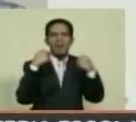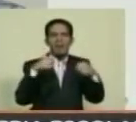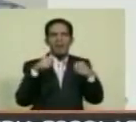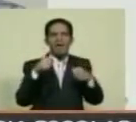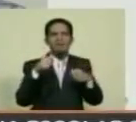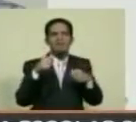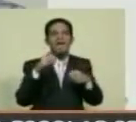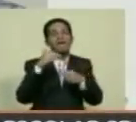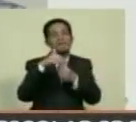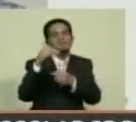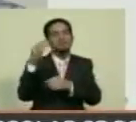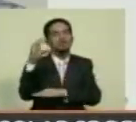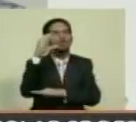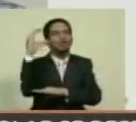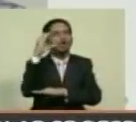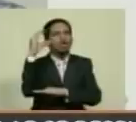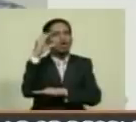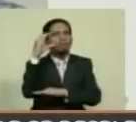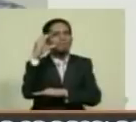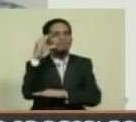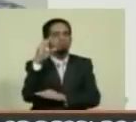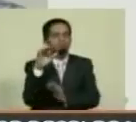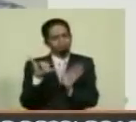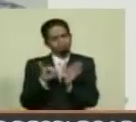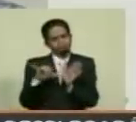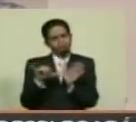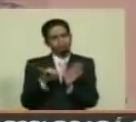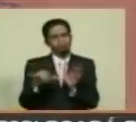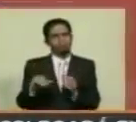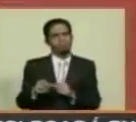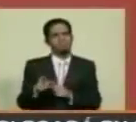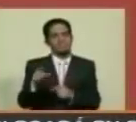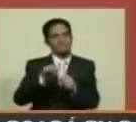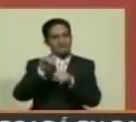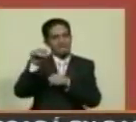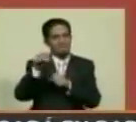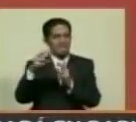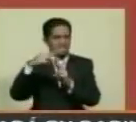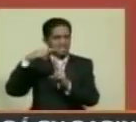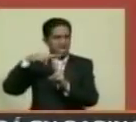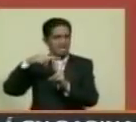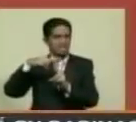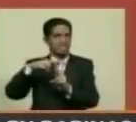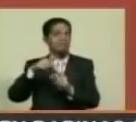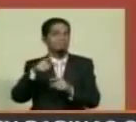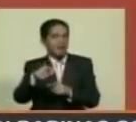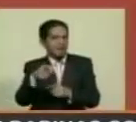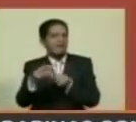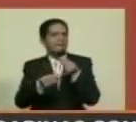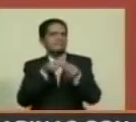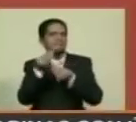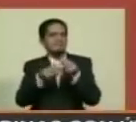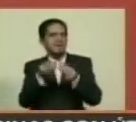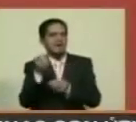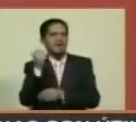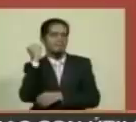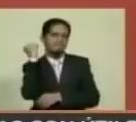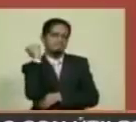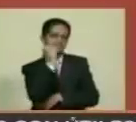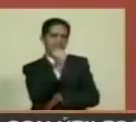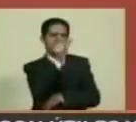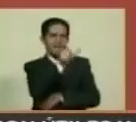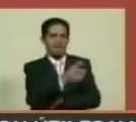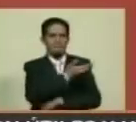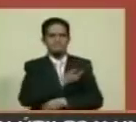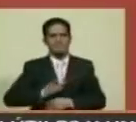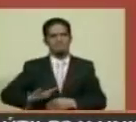Chinácota, en la localidad de Pamplona, en la República de Colombia, para perpetrar el magnicidio, en